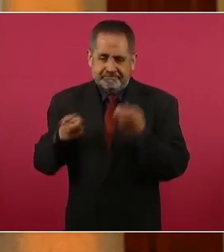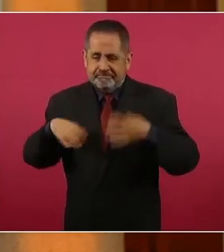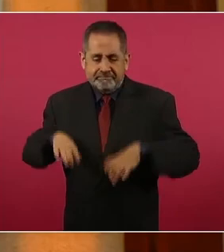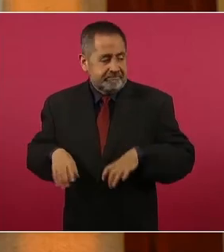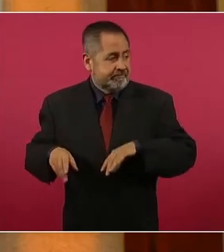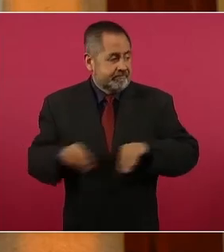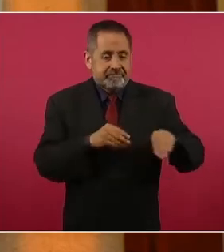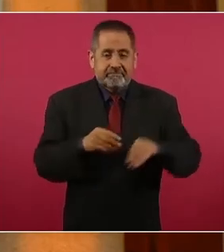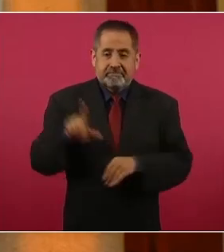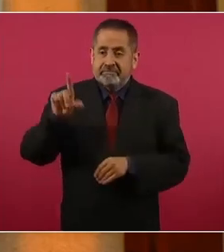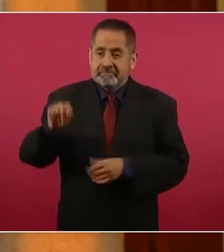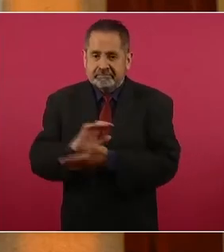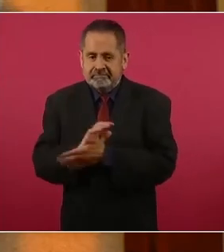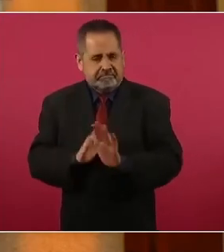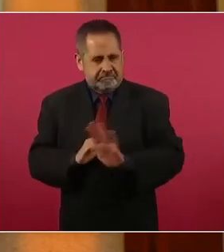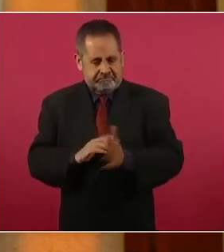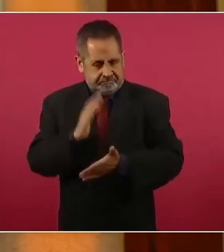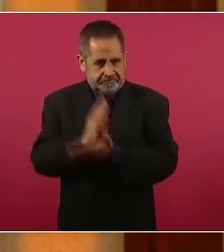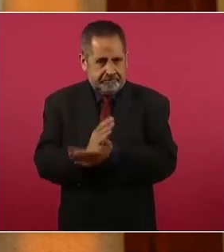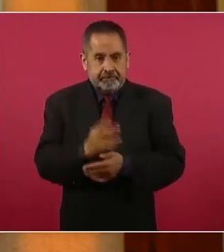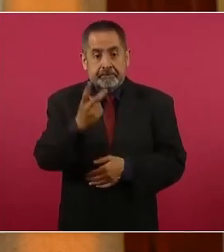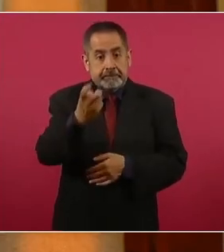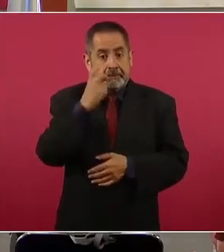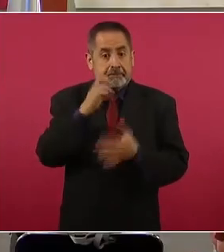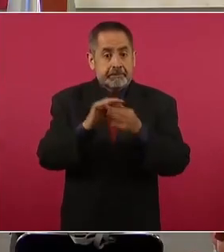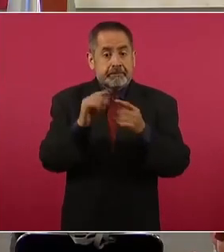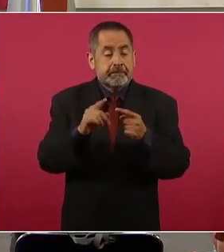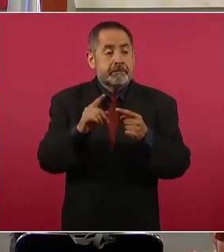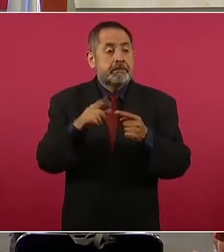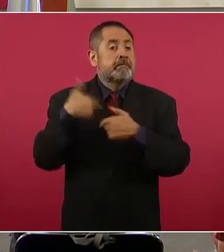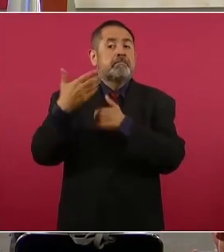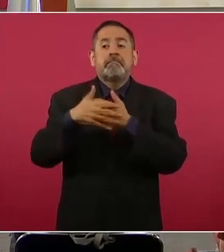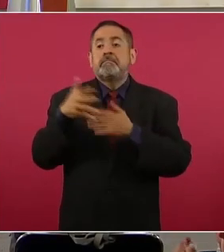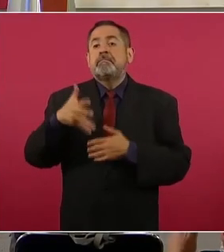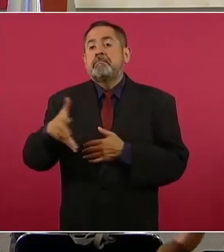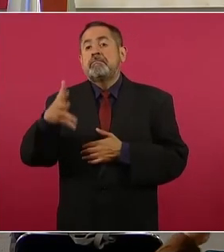más humillaciones. Eso es lo mejor y lo que viene.